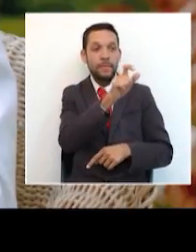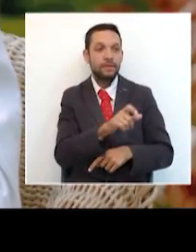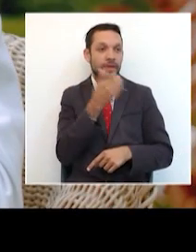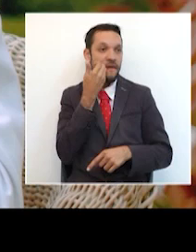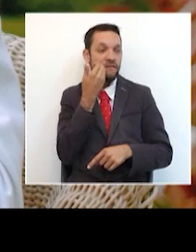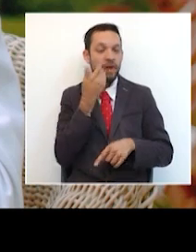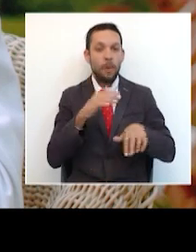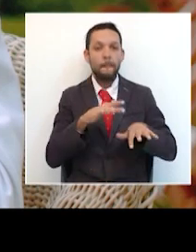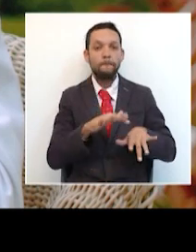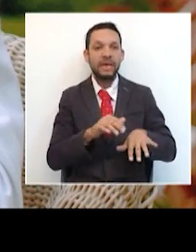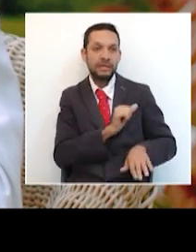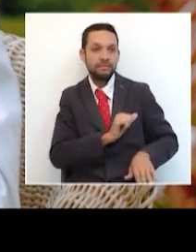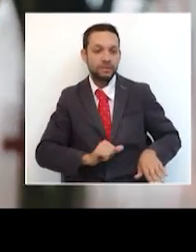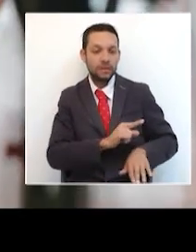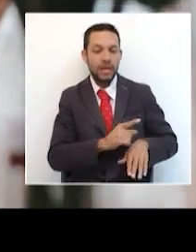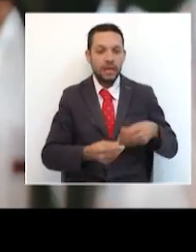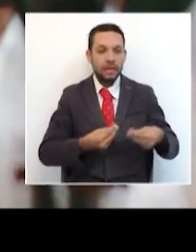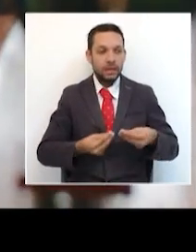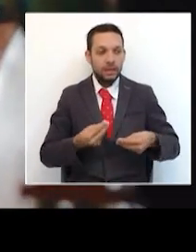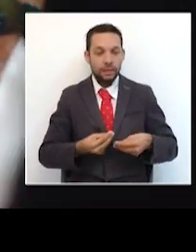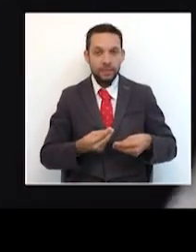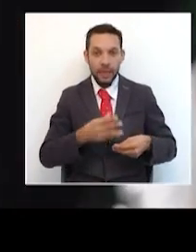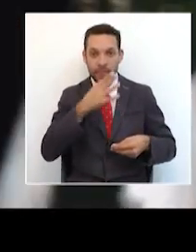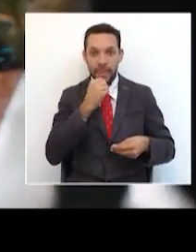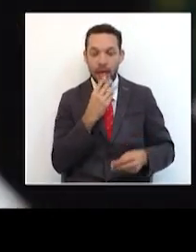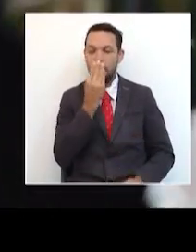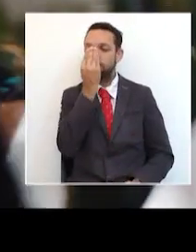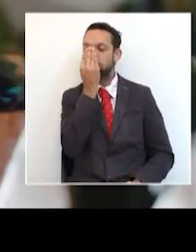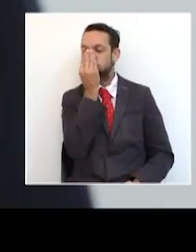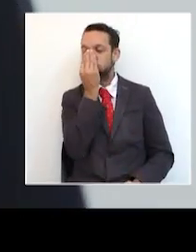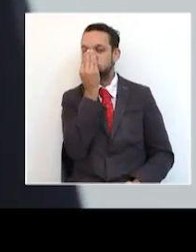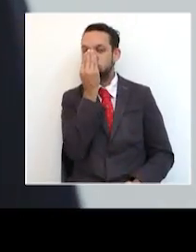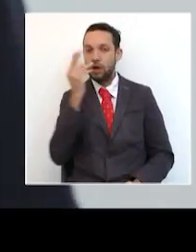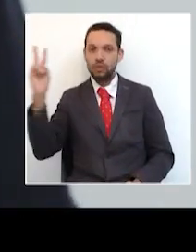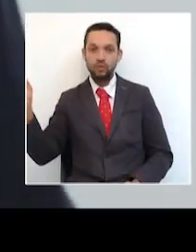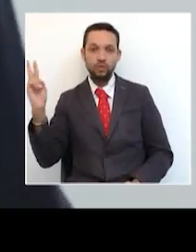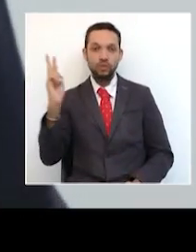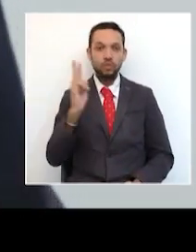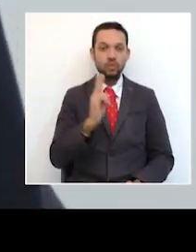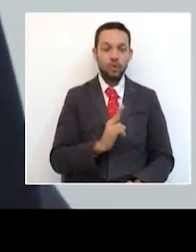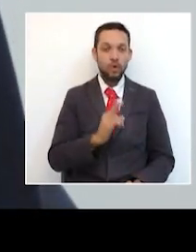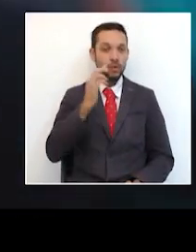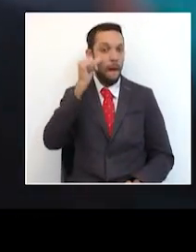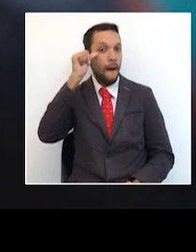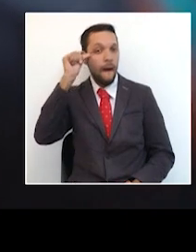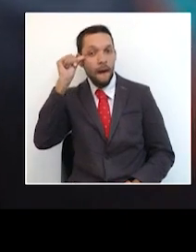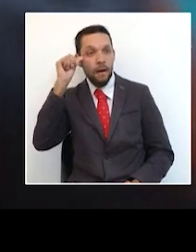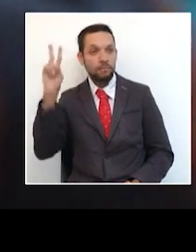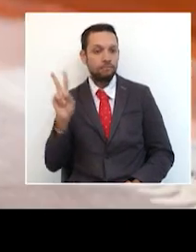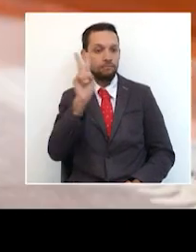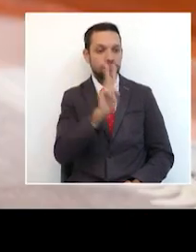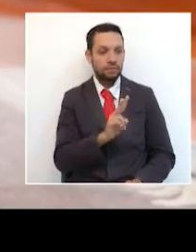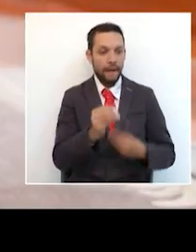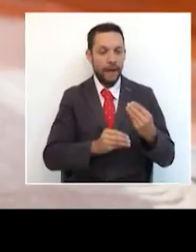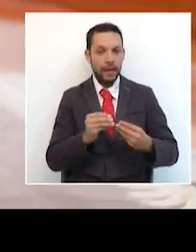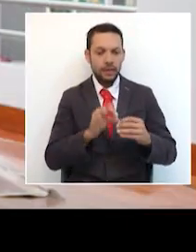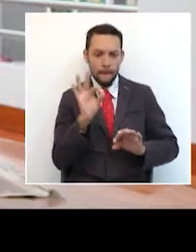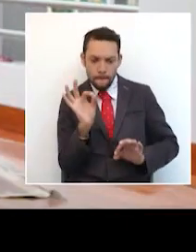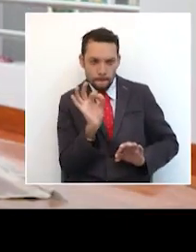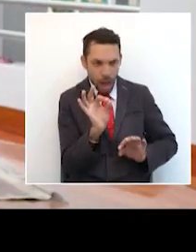y yo no había máquina anestesia y de entrar unos dos orientales y hacen unos bloqueos con agujas